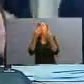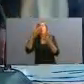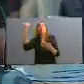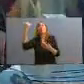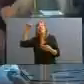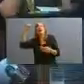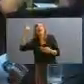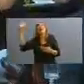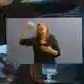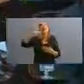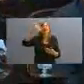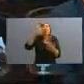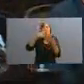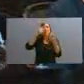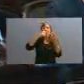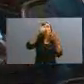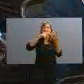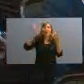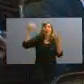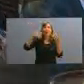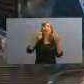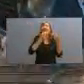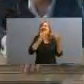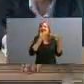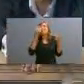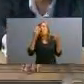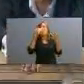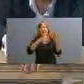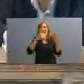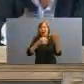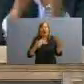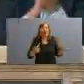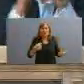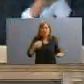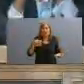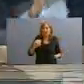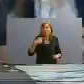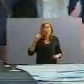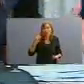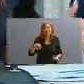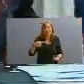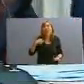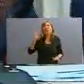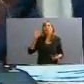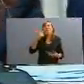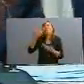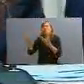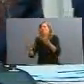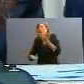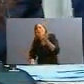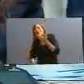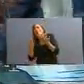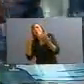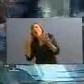faltaron, cuántas veces vinieron, cuántas veces sonrieron, ¿por qué no tenemos que saber nosotros cuáles son los expedientes que tienen los